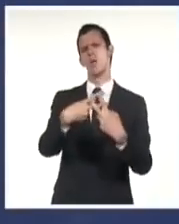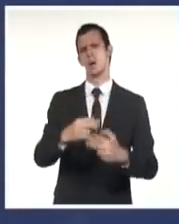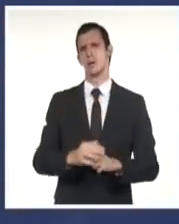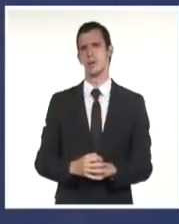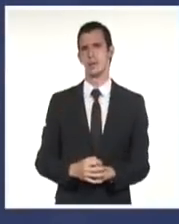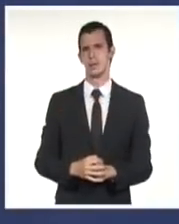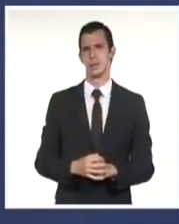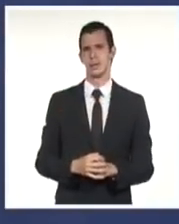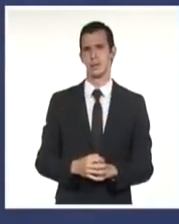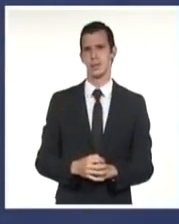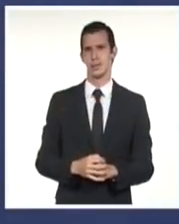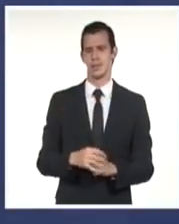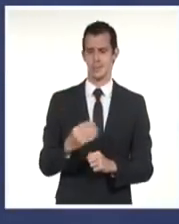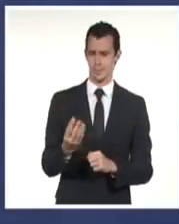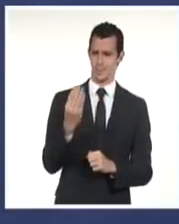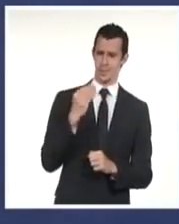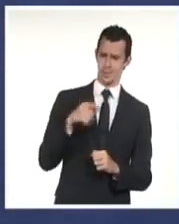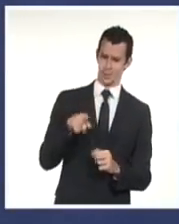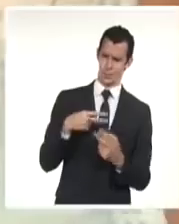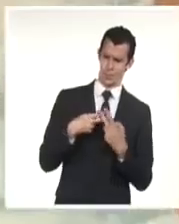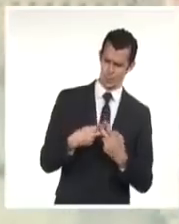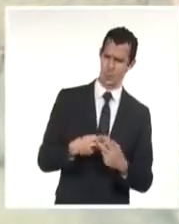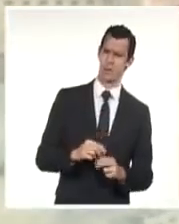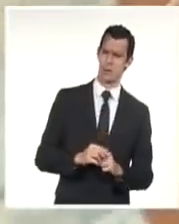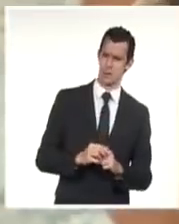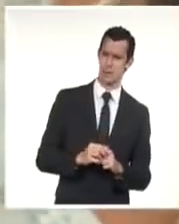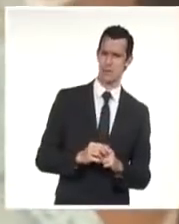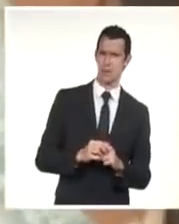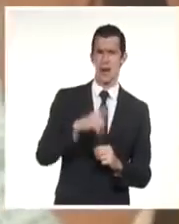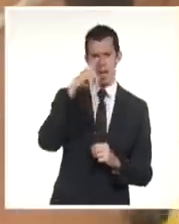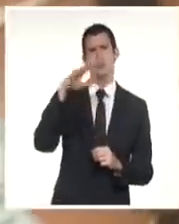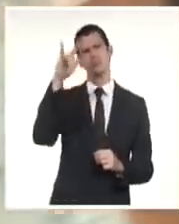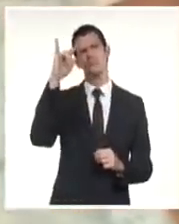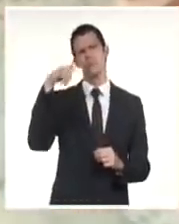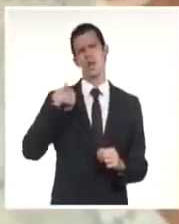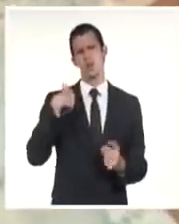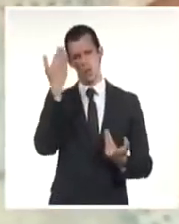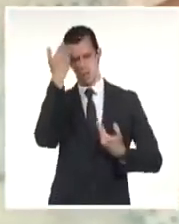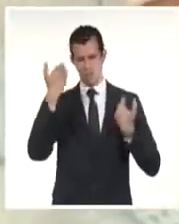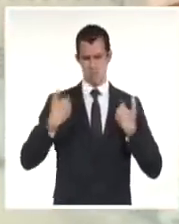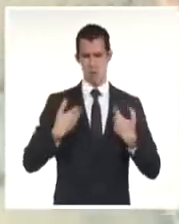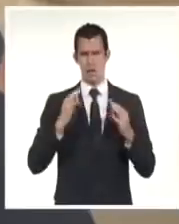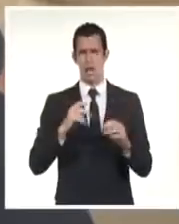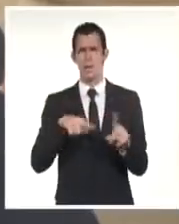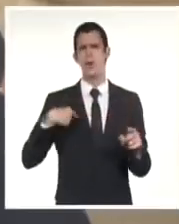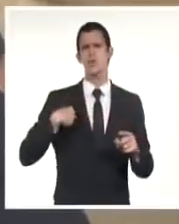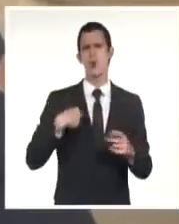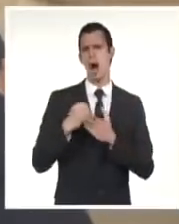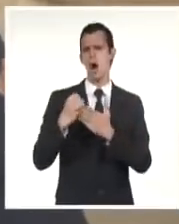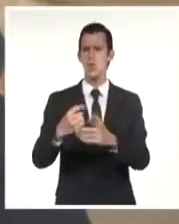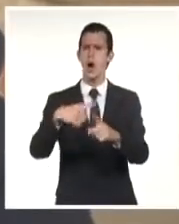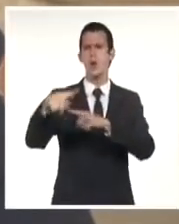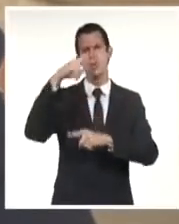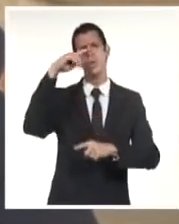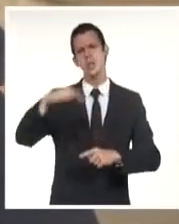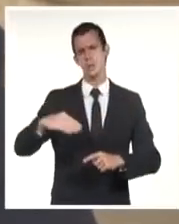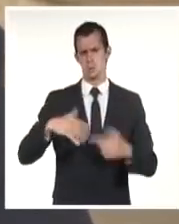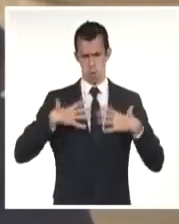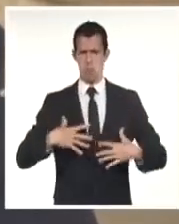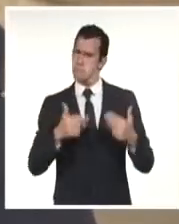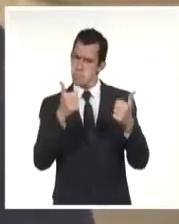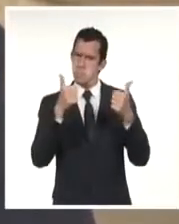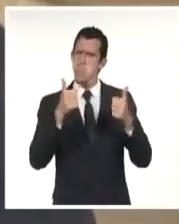niño me refería, independientemente de las heridas, que él había sacado a otros niños, que él estaba bien, que